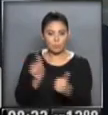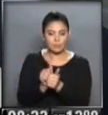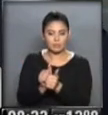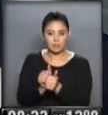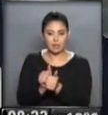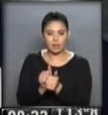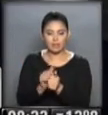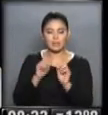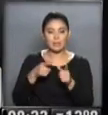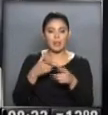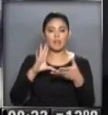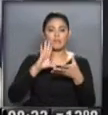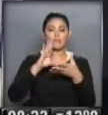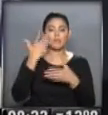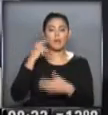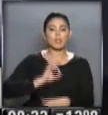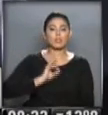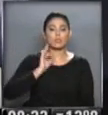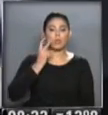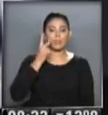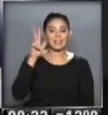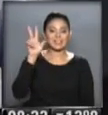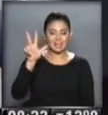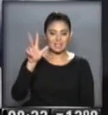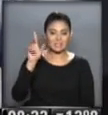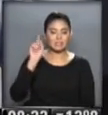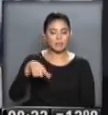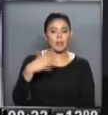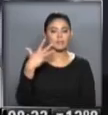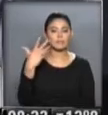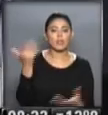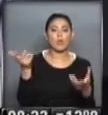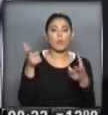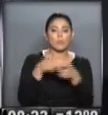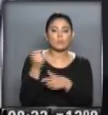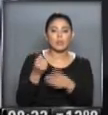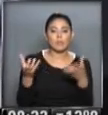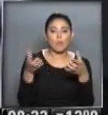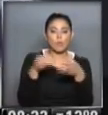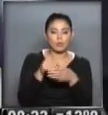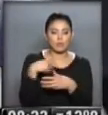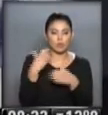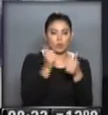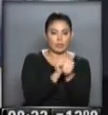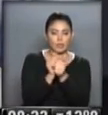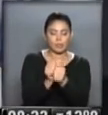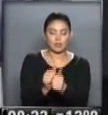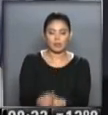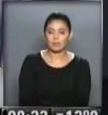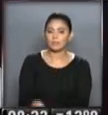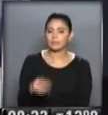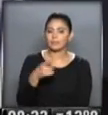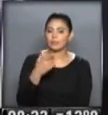tanto en la fórmula presidencial del 2003 como en el logro de la unidad del socialismo un maestro en muchos aspectos